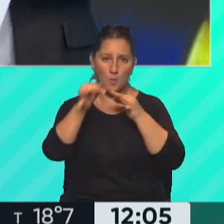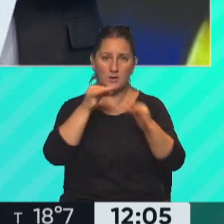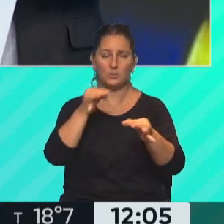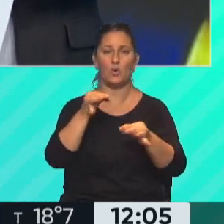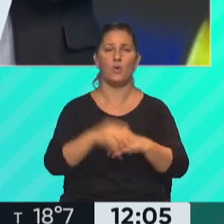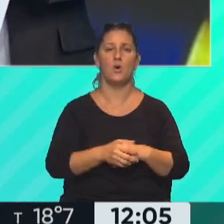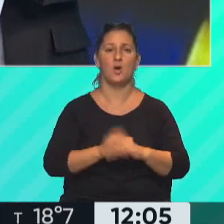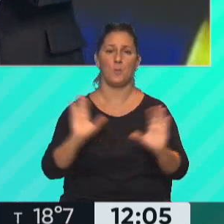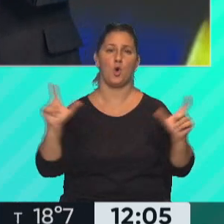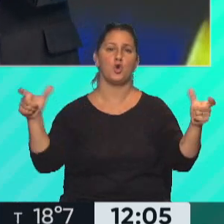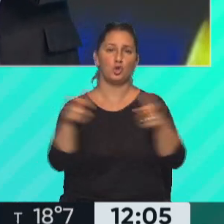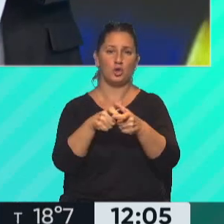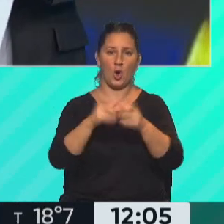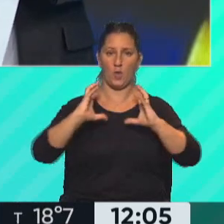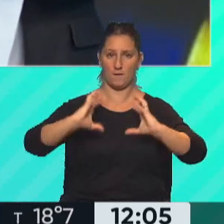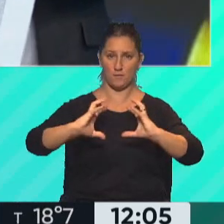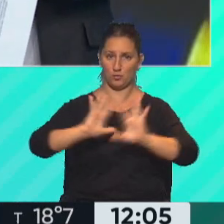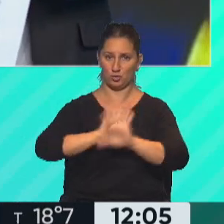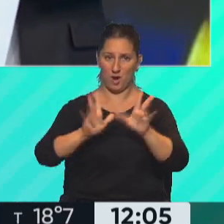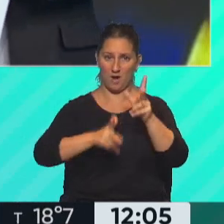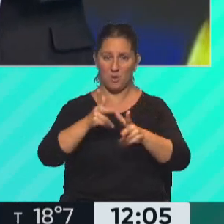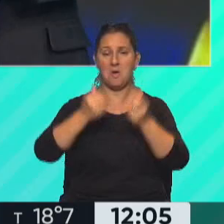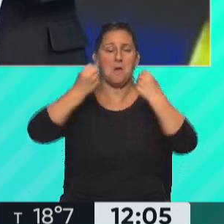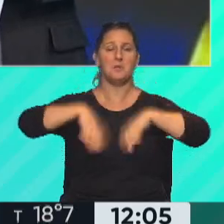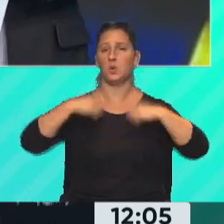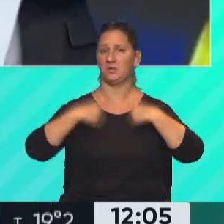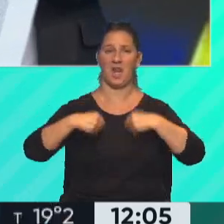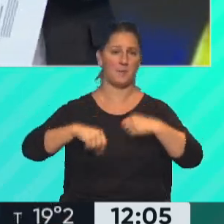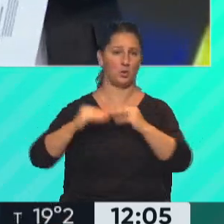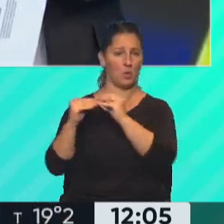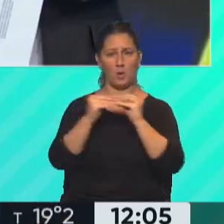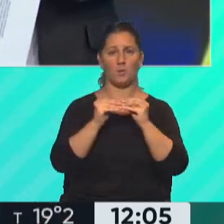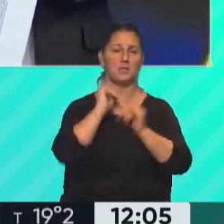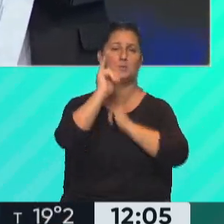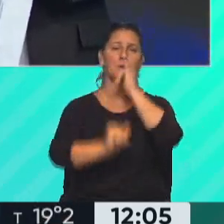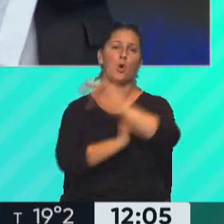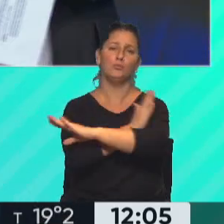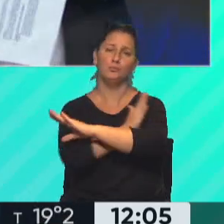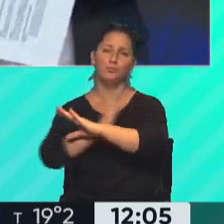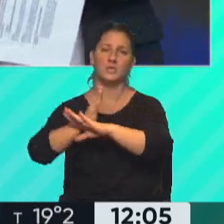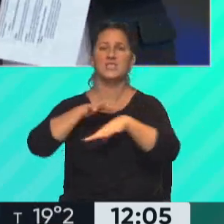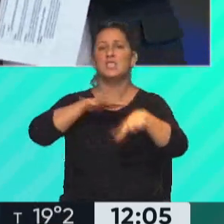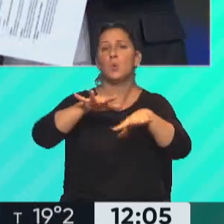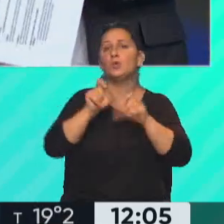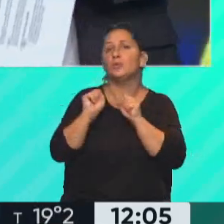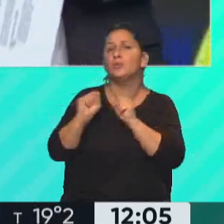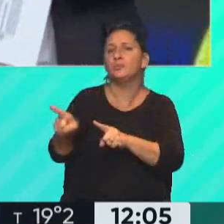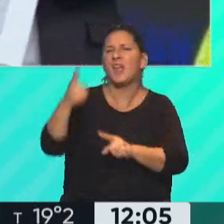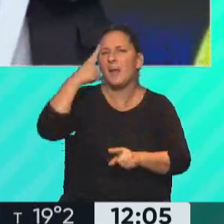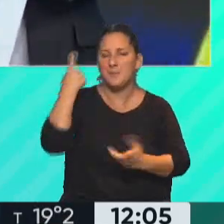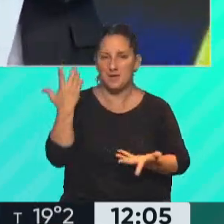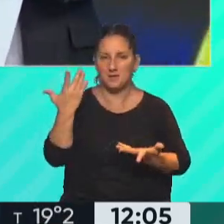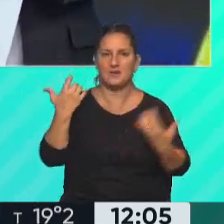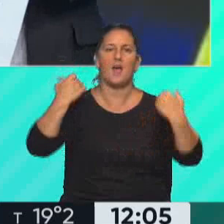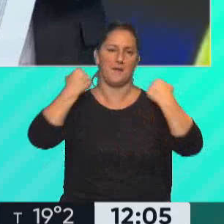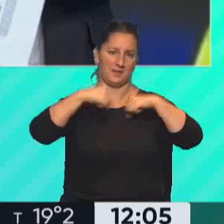lo que es el consejo de fútbol y se puso a entrenar a la par contó cuál fue la situación con todo su versión de los hechos y entreno junto